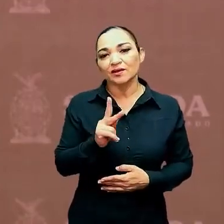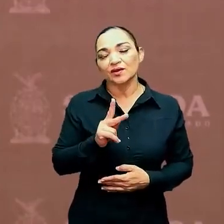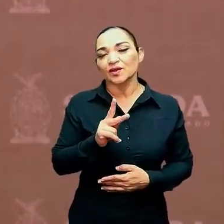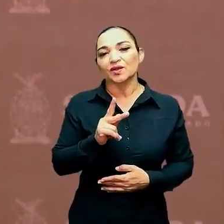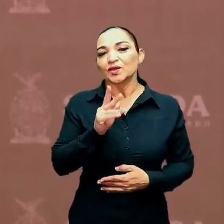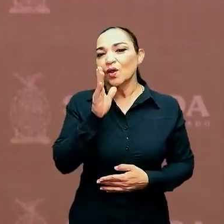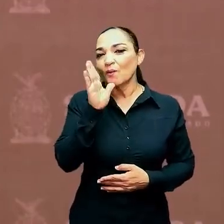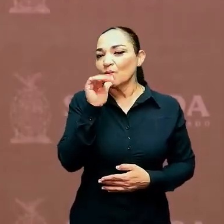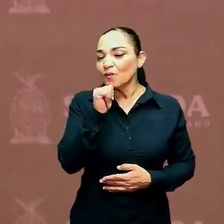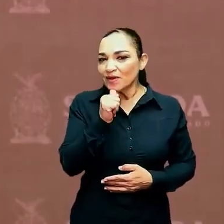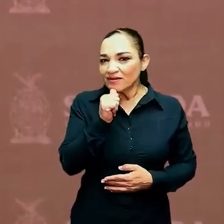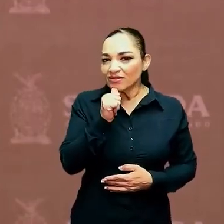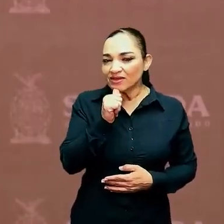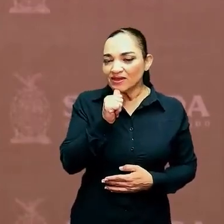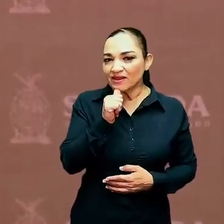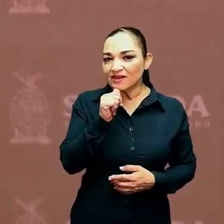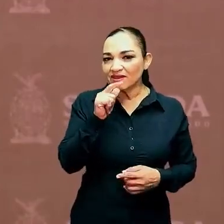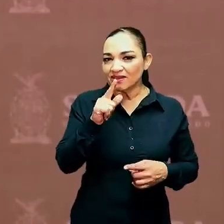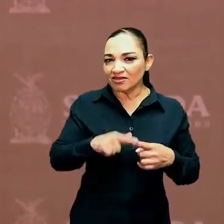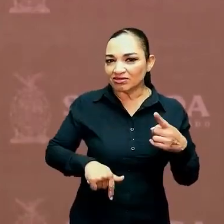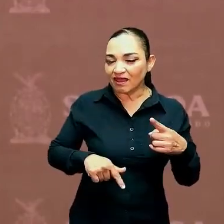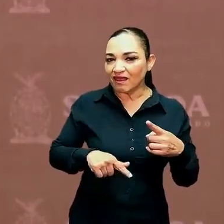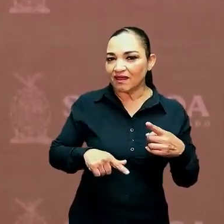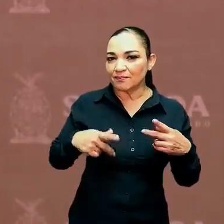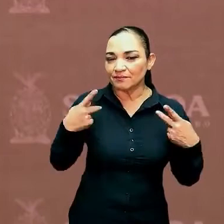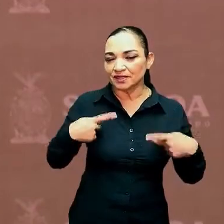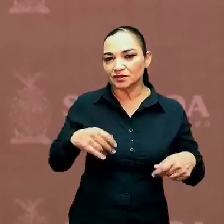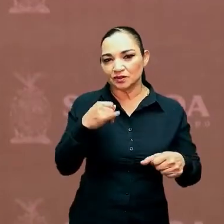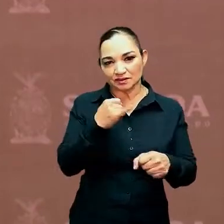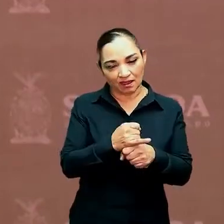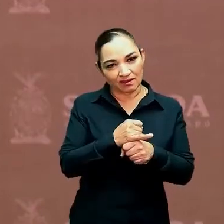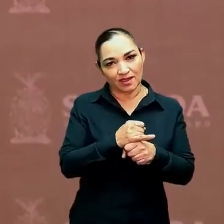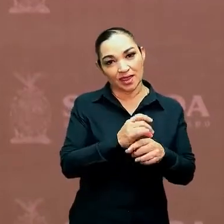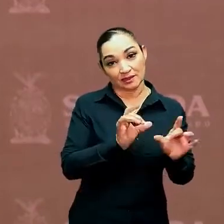desdoblar, es decir, si algo hace como Chango,